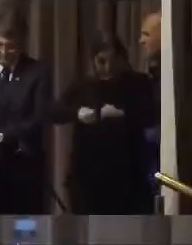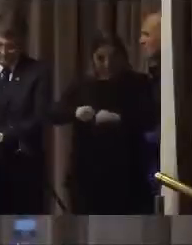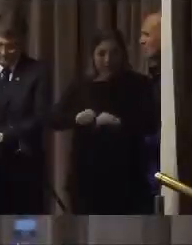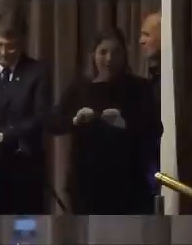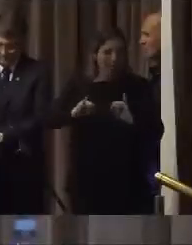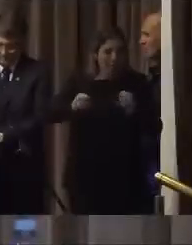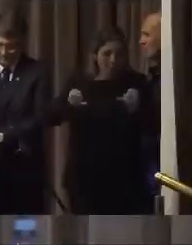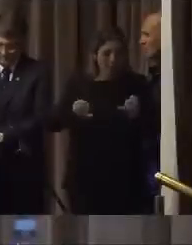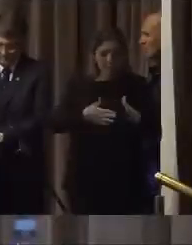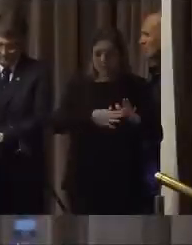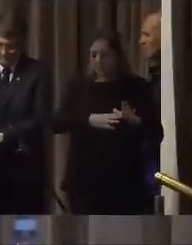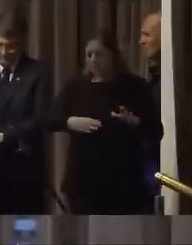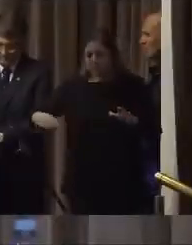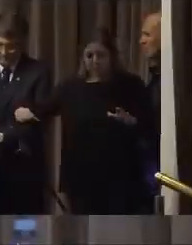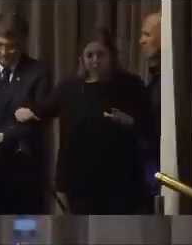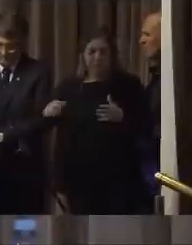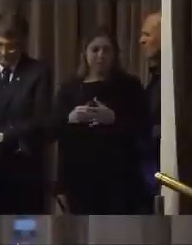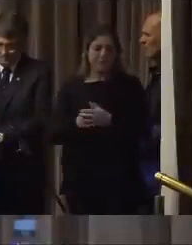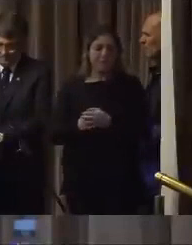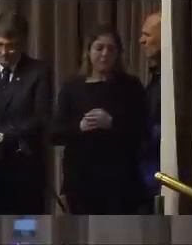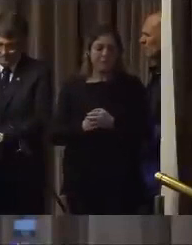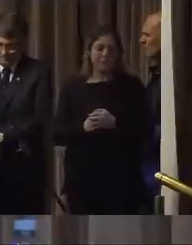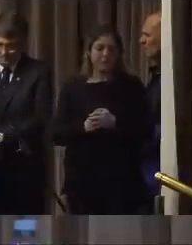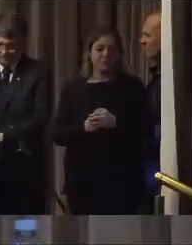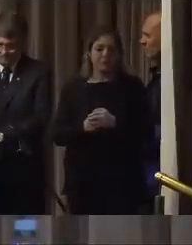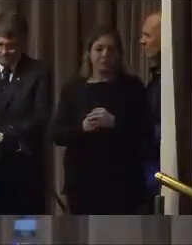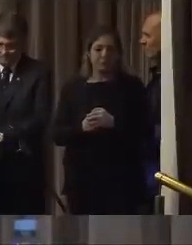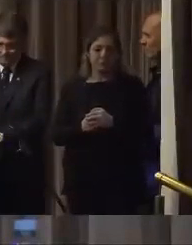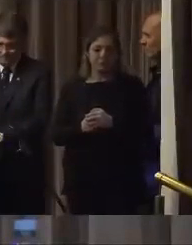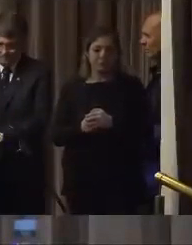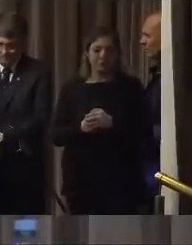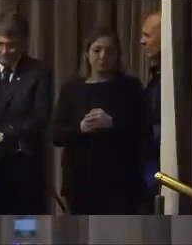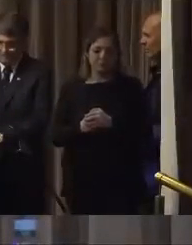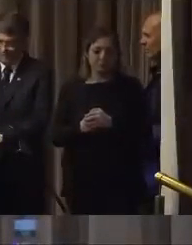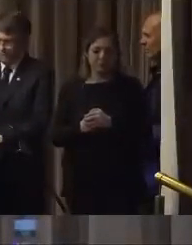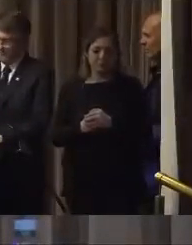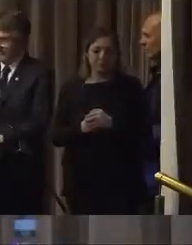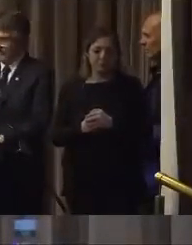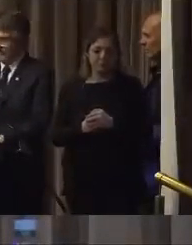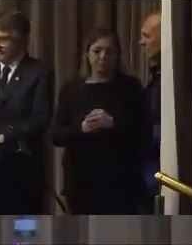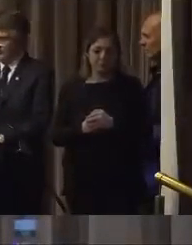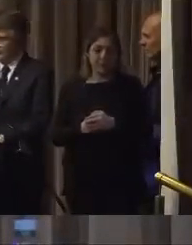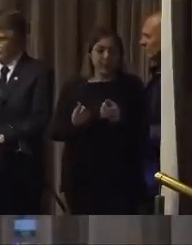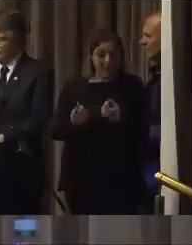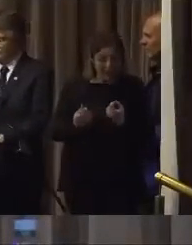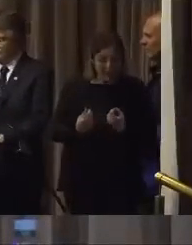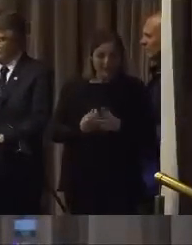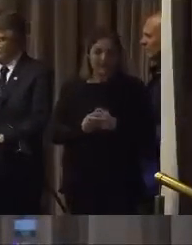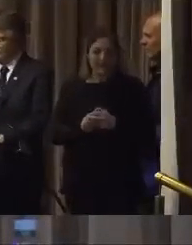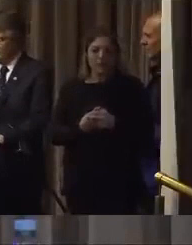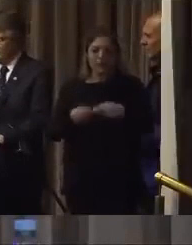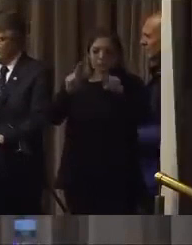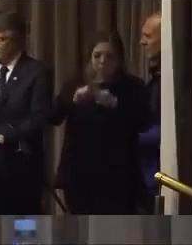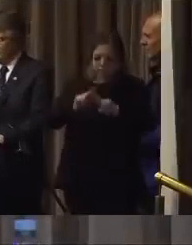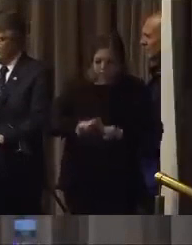movilidad. En general, estamos a favor de la movilidad sustentable. Es necesario revisar el